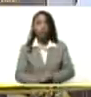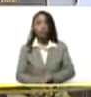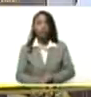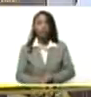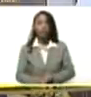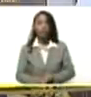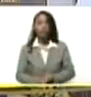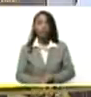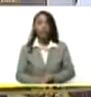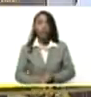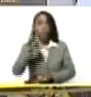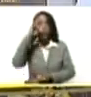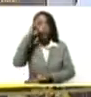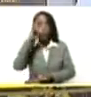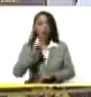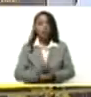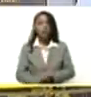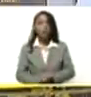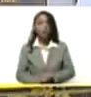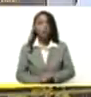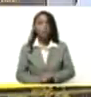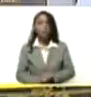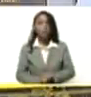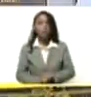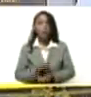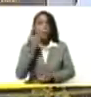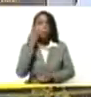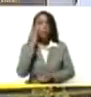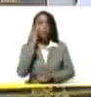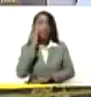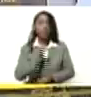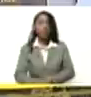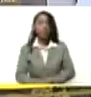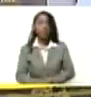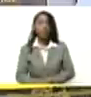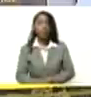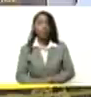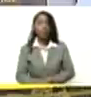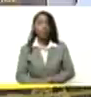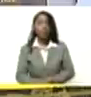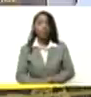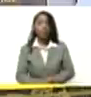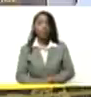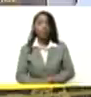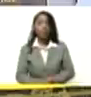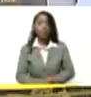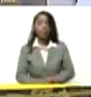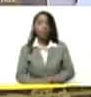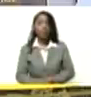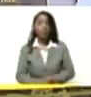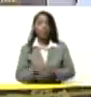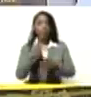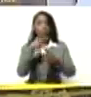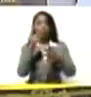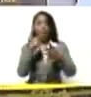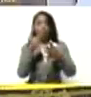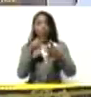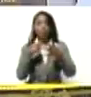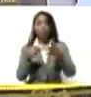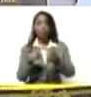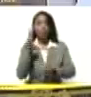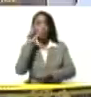por instagram por facebook live periscope por